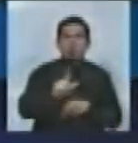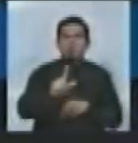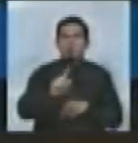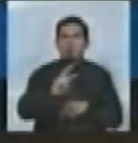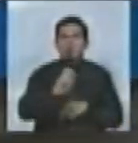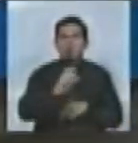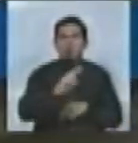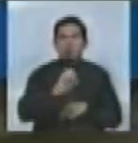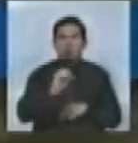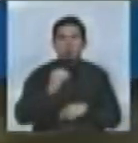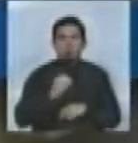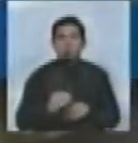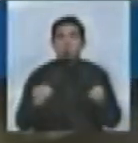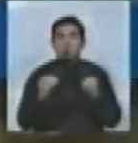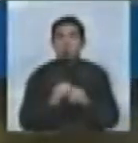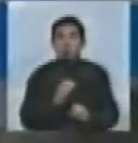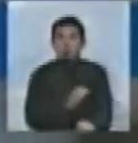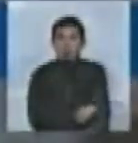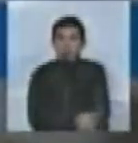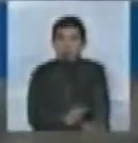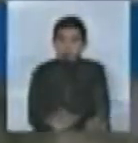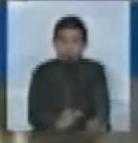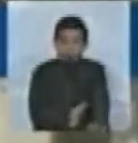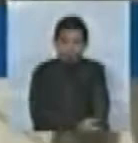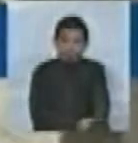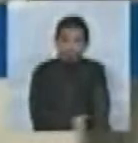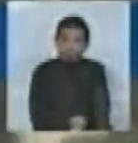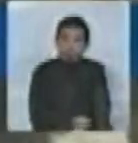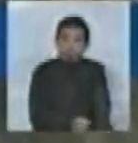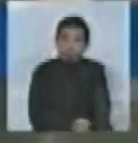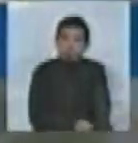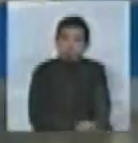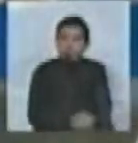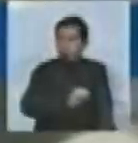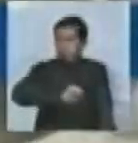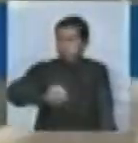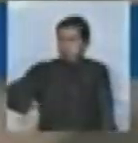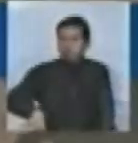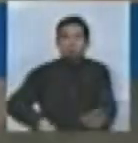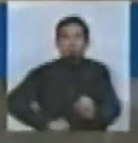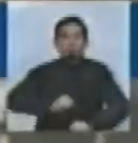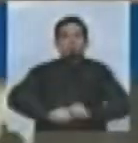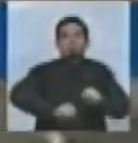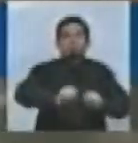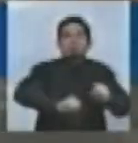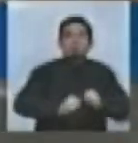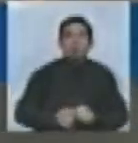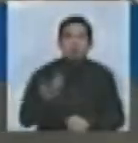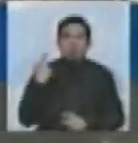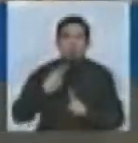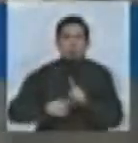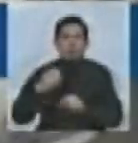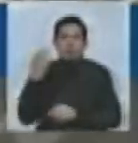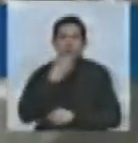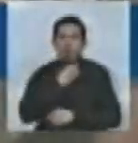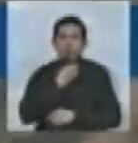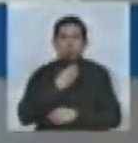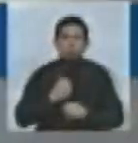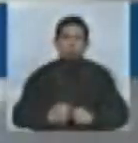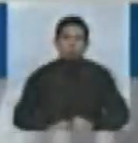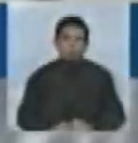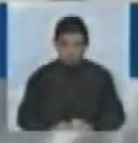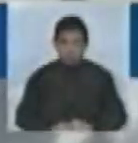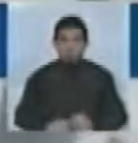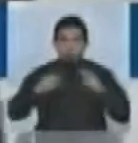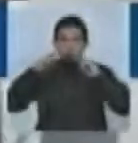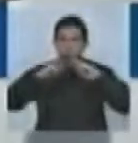Alvarado y despojarse del grillete electrónico que usaba por orden judicial desde agosto pasado, en el marco de las